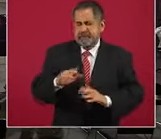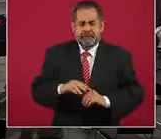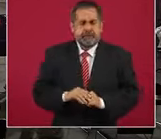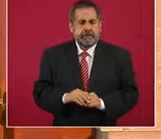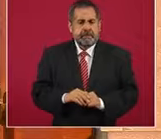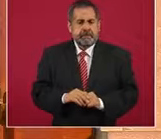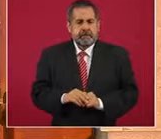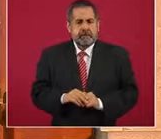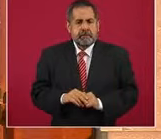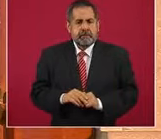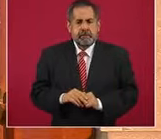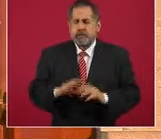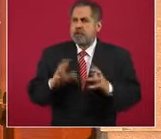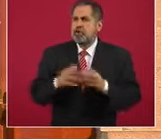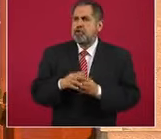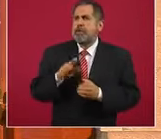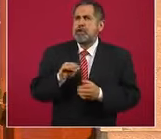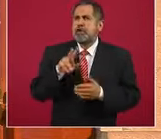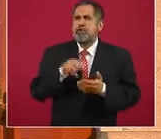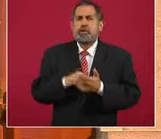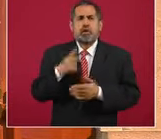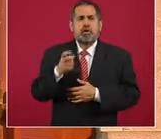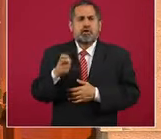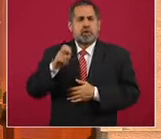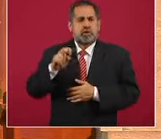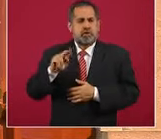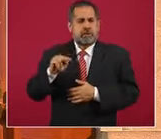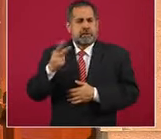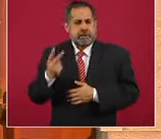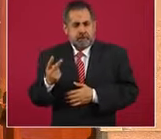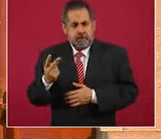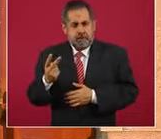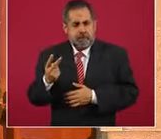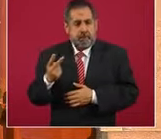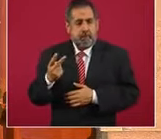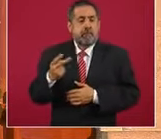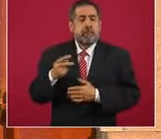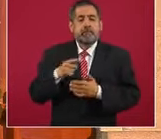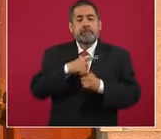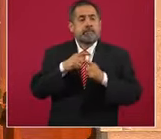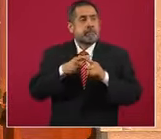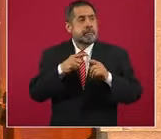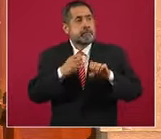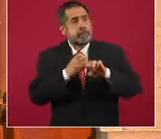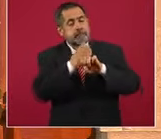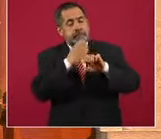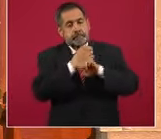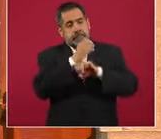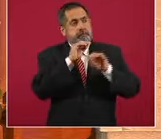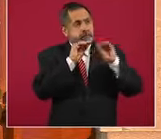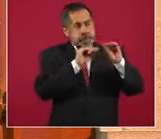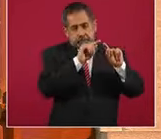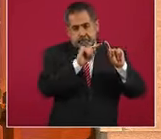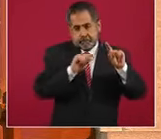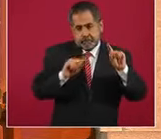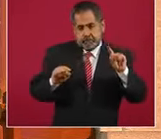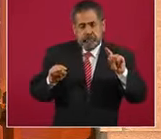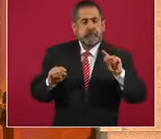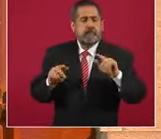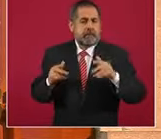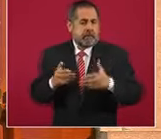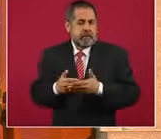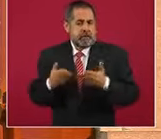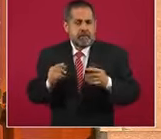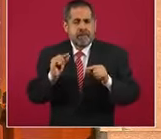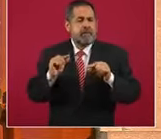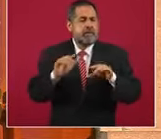Estos son los efectivos, 98,282, los efectivos en cada uno de los estados, y en esta ocasión tuvimos el